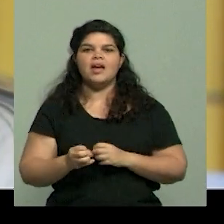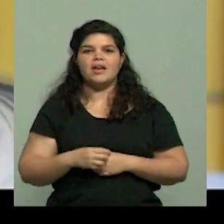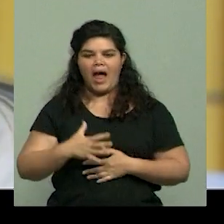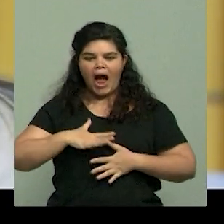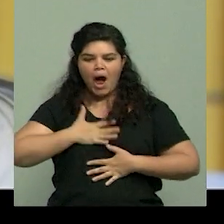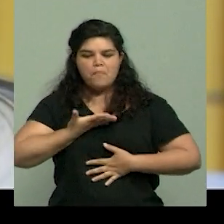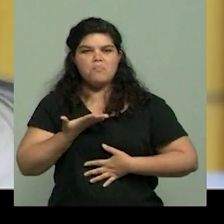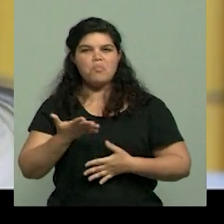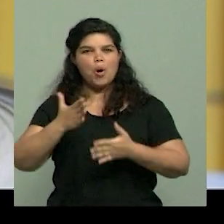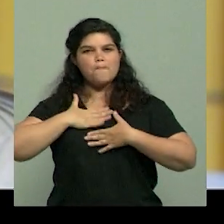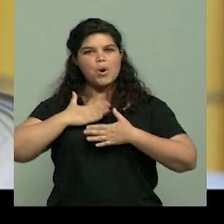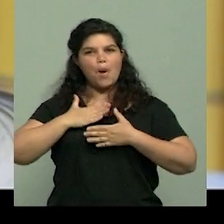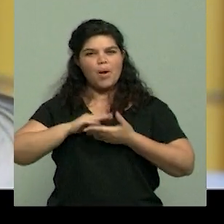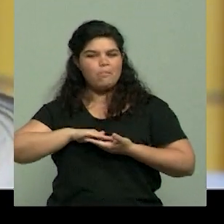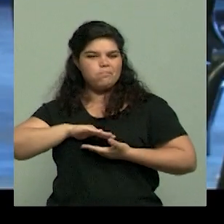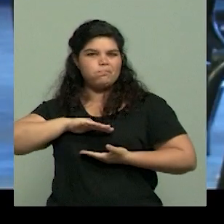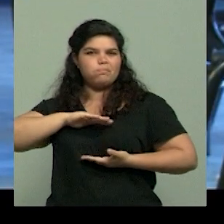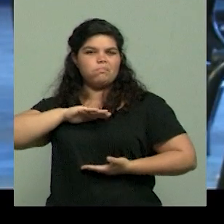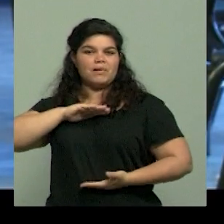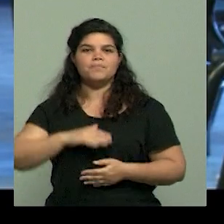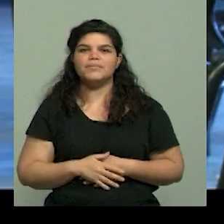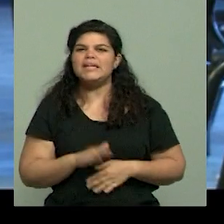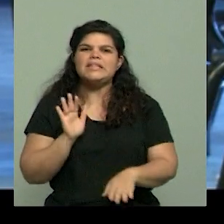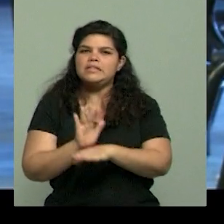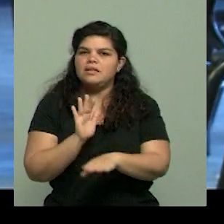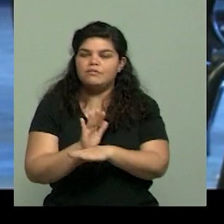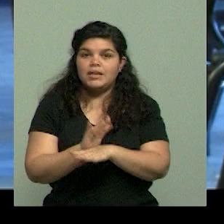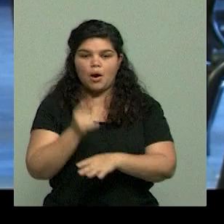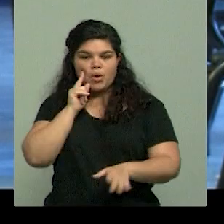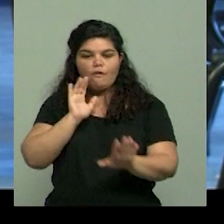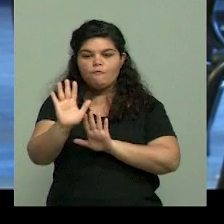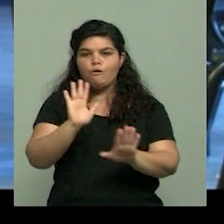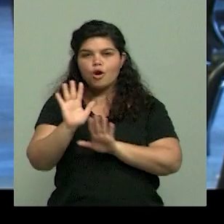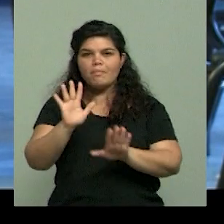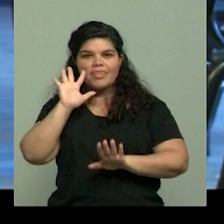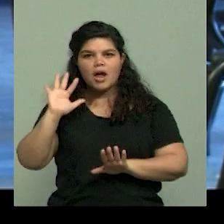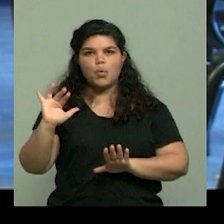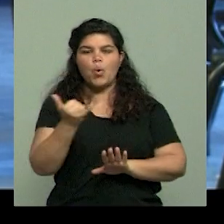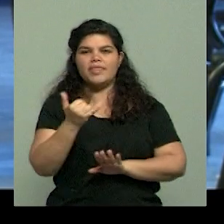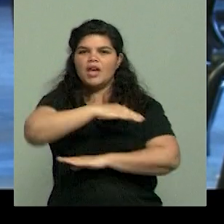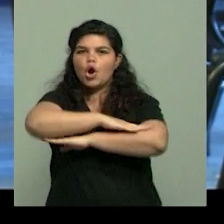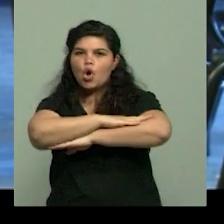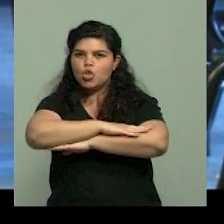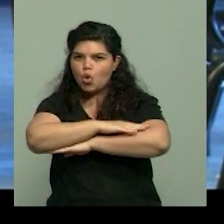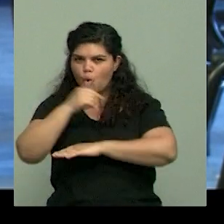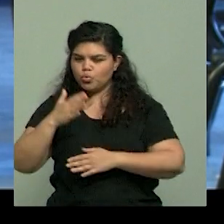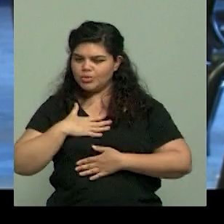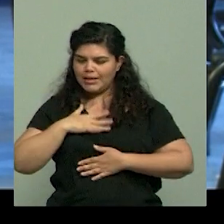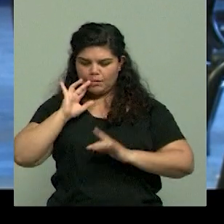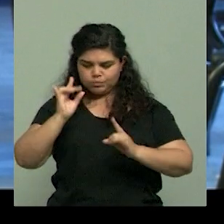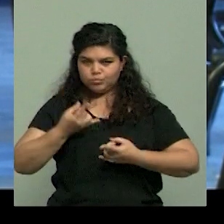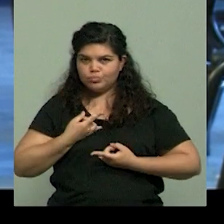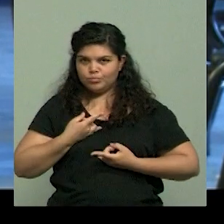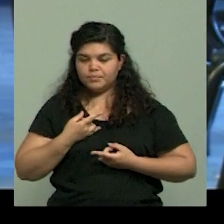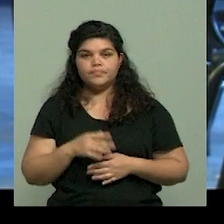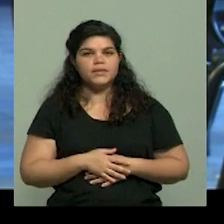influencia del entorno en la conducta alimentaria, desde una mirada más preventiva. ¿Hay estudiantes, o sea, lo ven en los